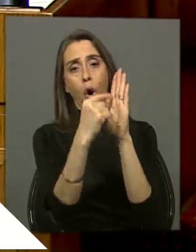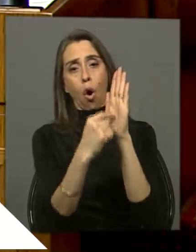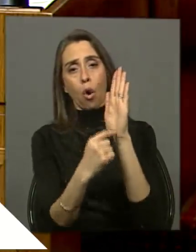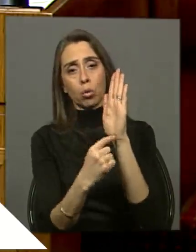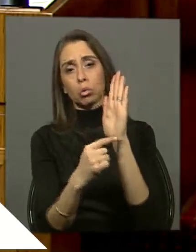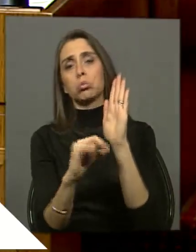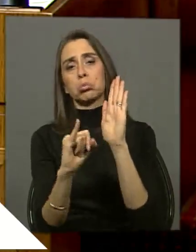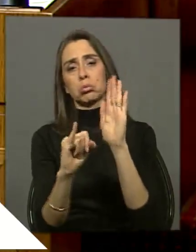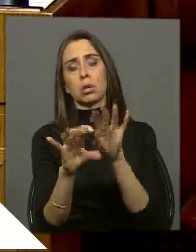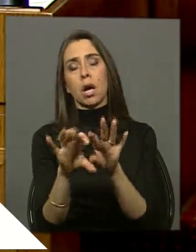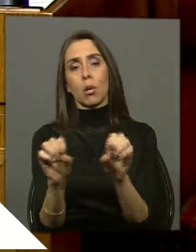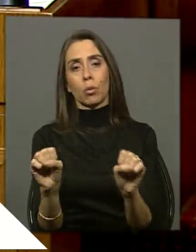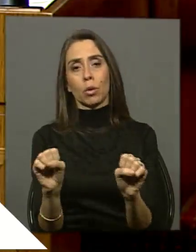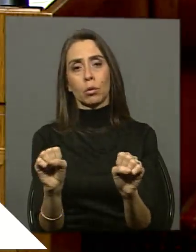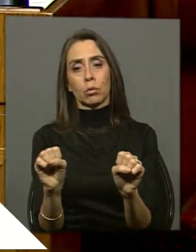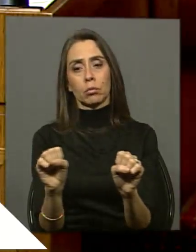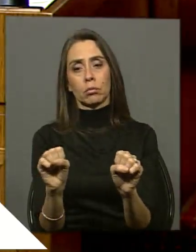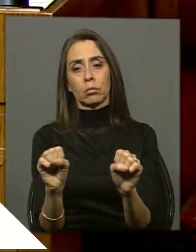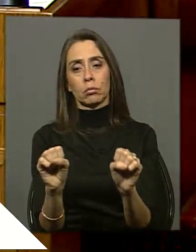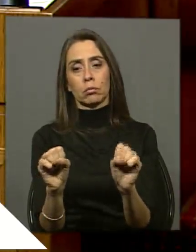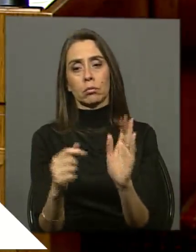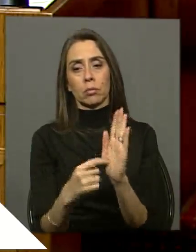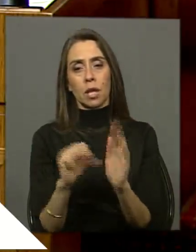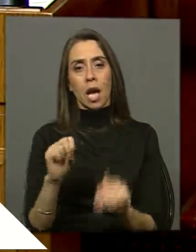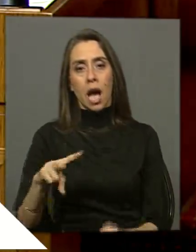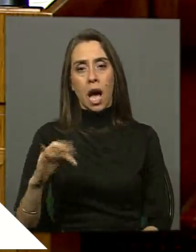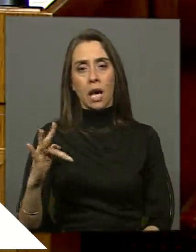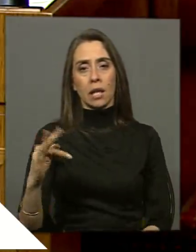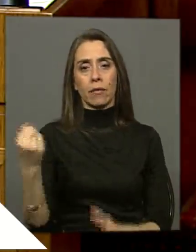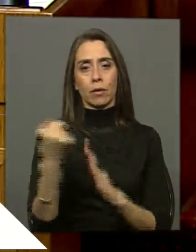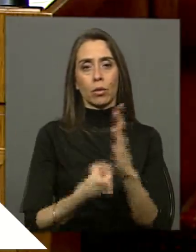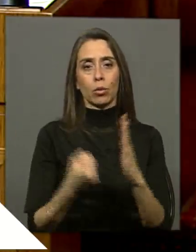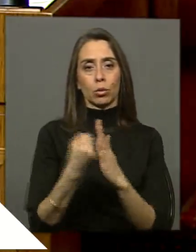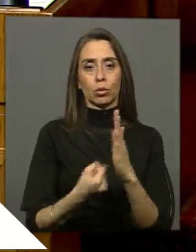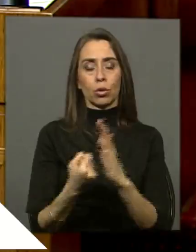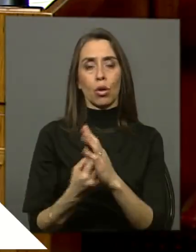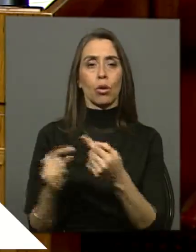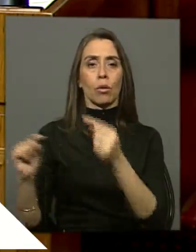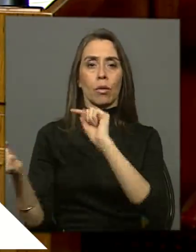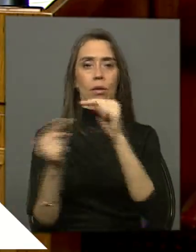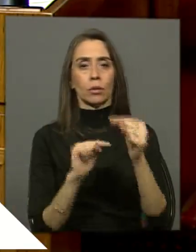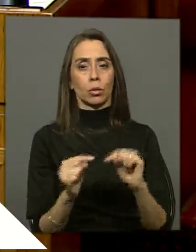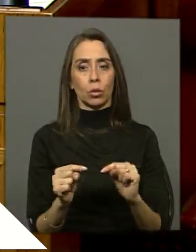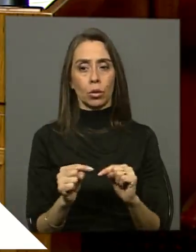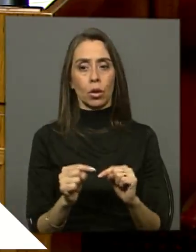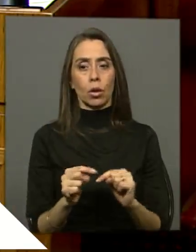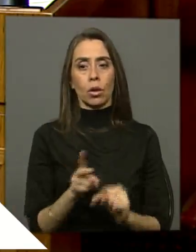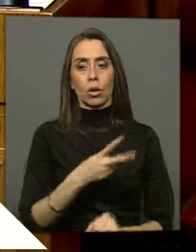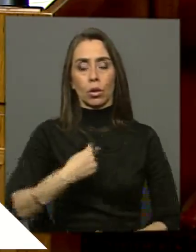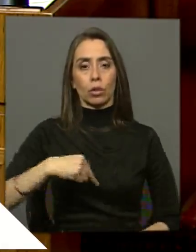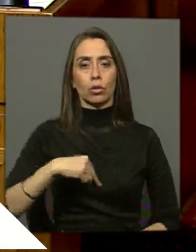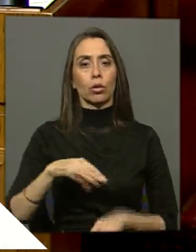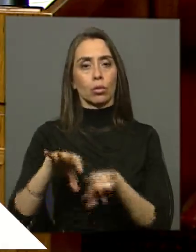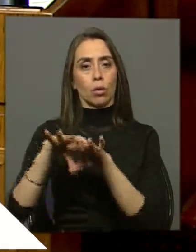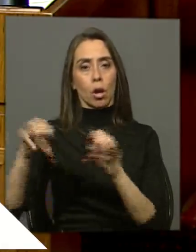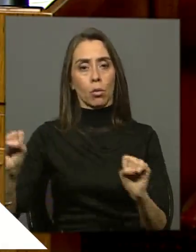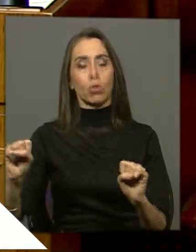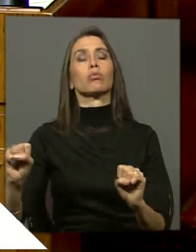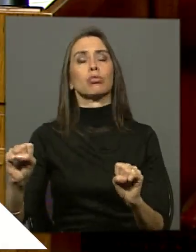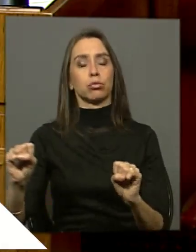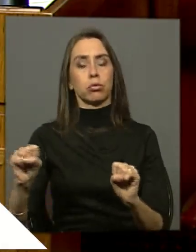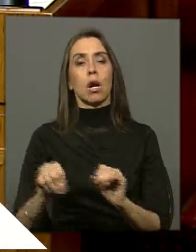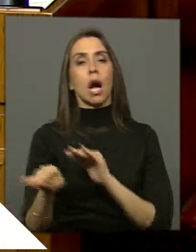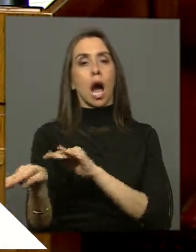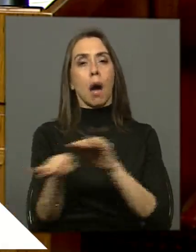por cierto, yo estoy de acuerdo, creo que esto es algo que la ANEF ha peleado, lo ha discutido, y estamos muy contentes de apoyar a